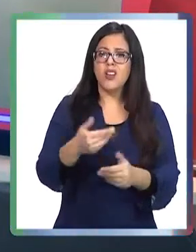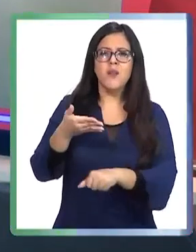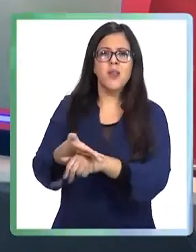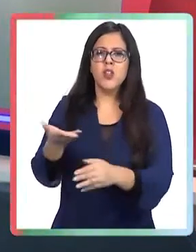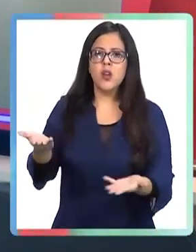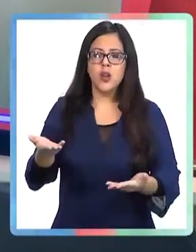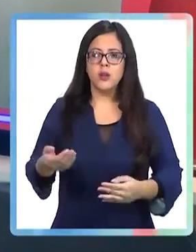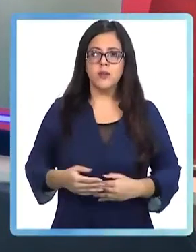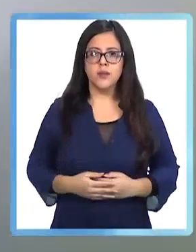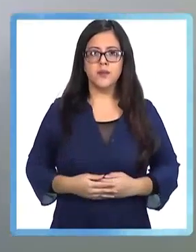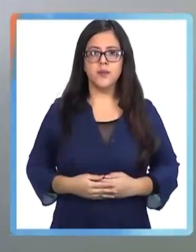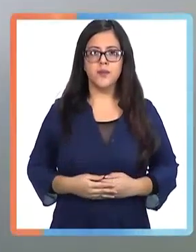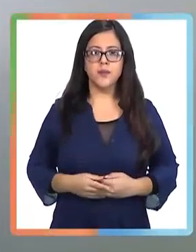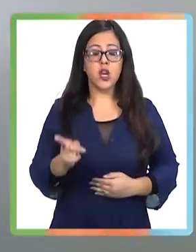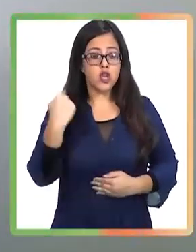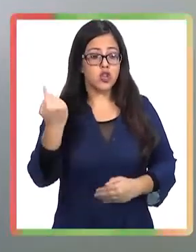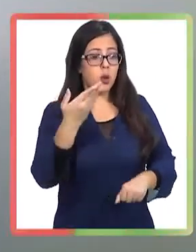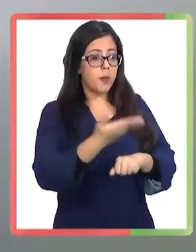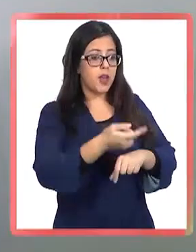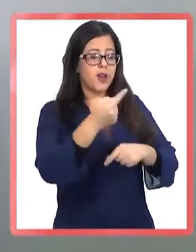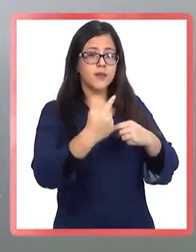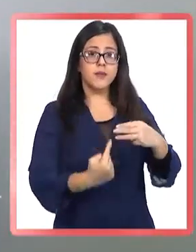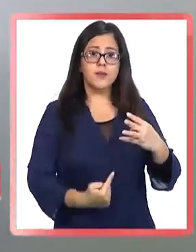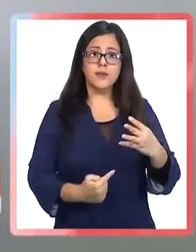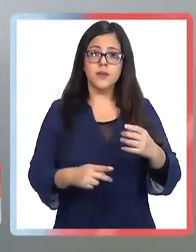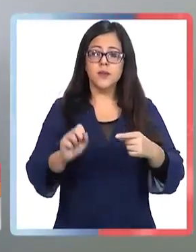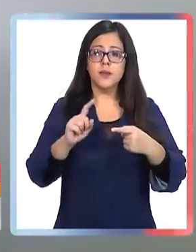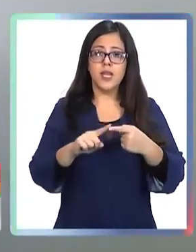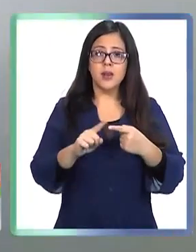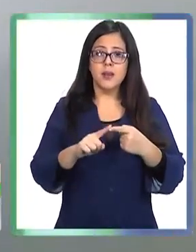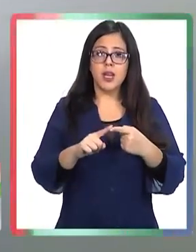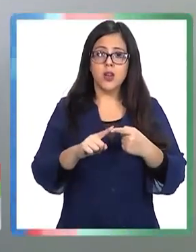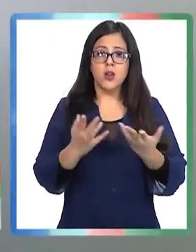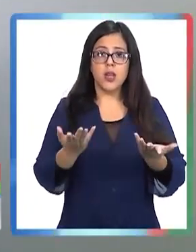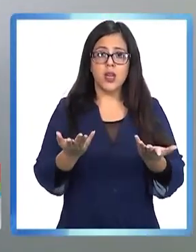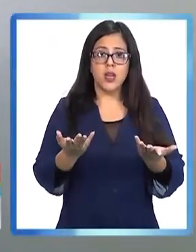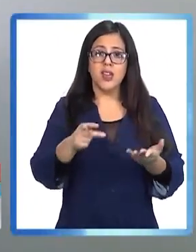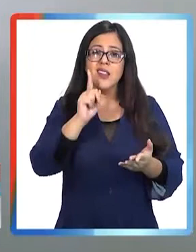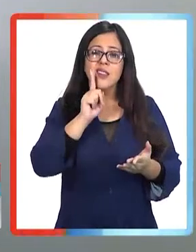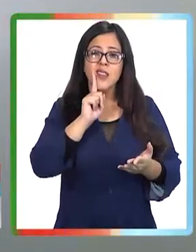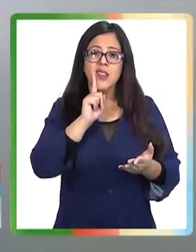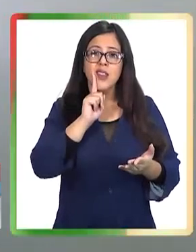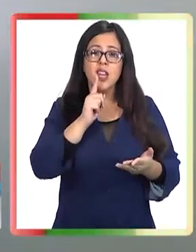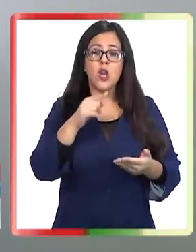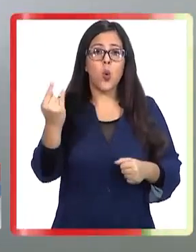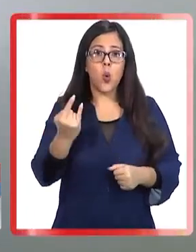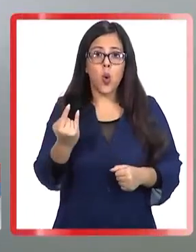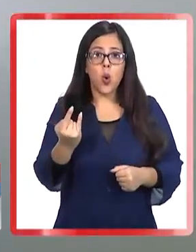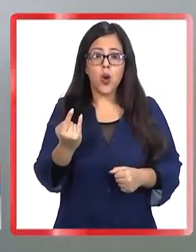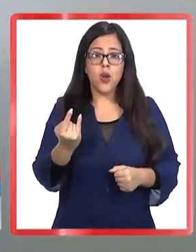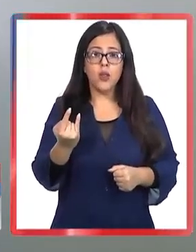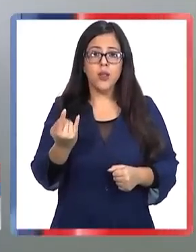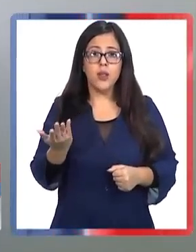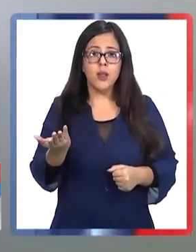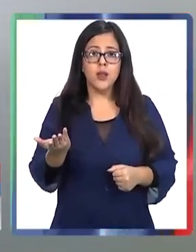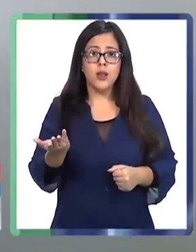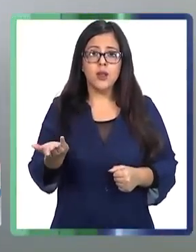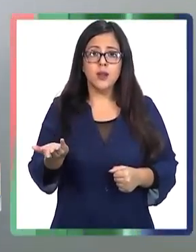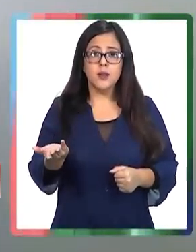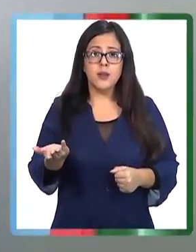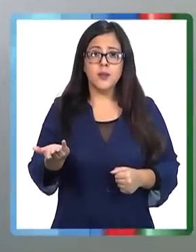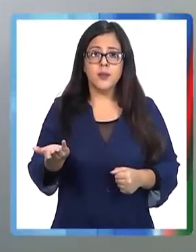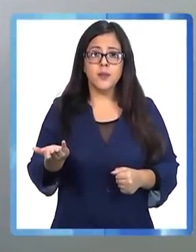zona, ¿qué le pidió? Le hemos pedido varias cosas. Uno es el contar al menos de manera urgente con